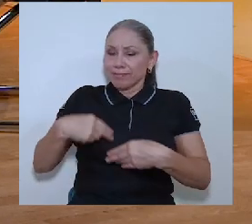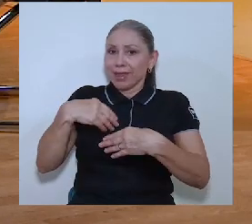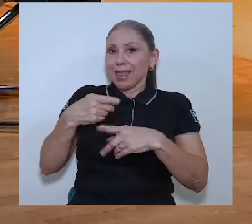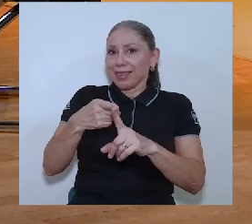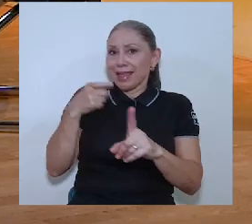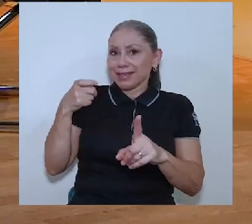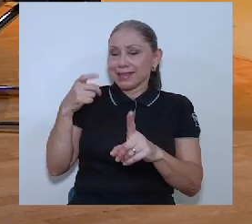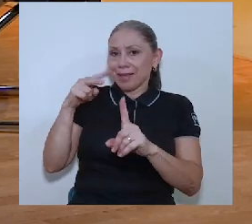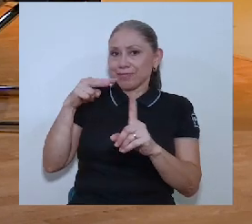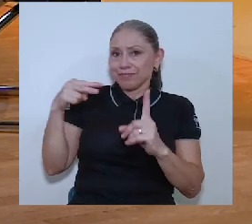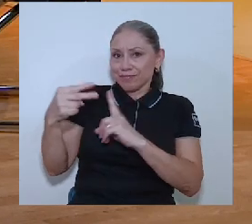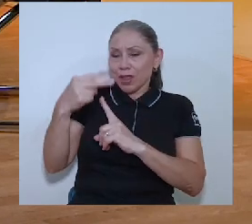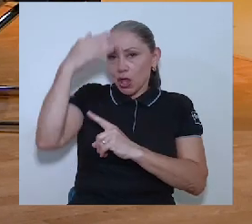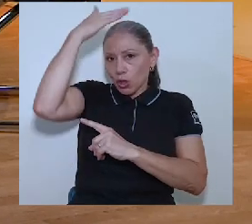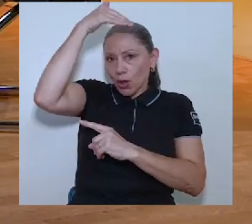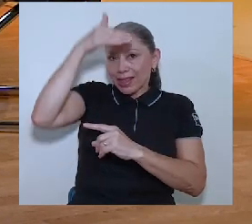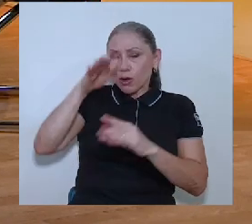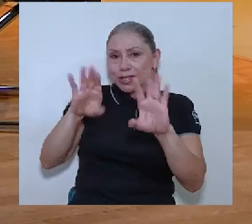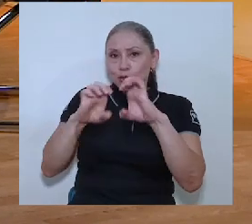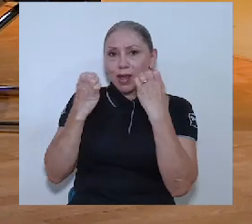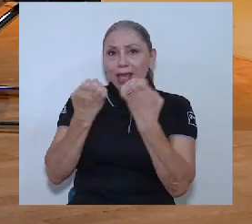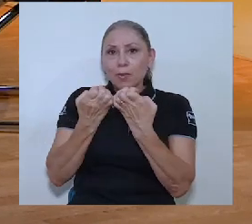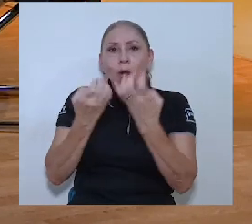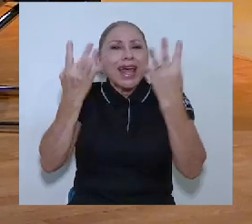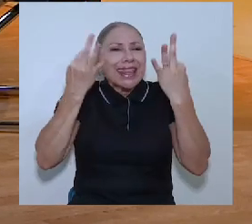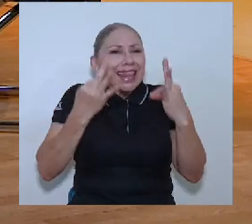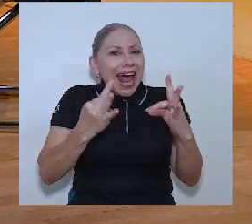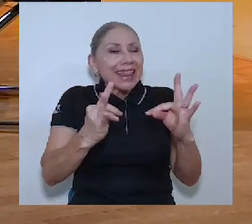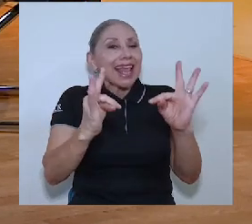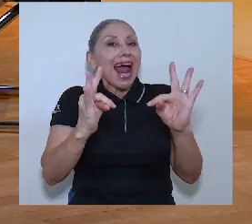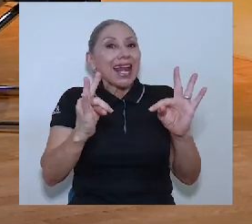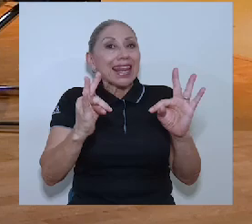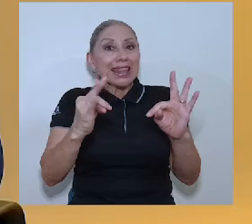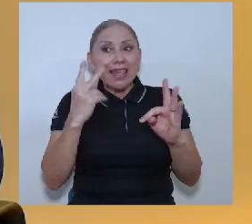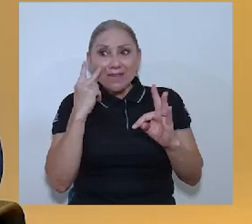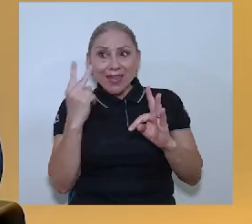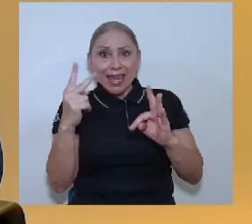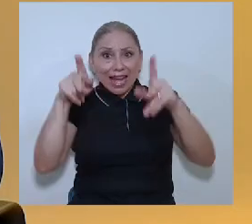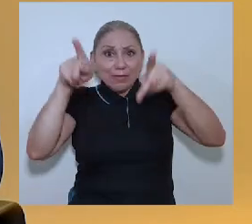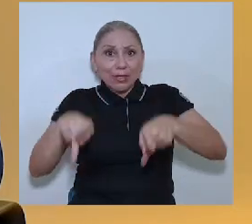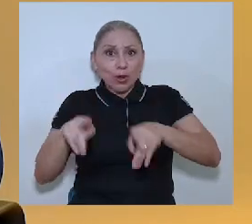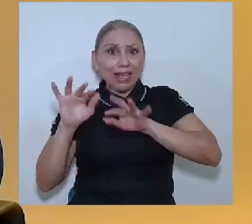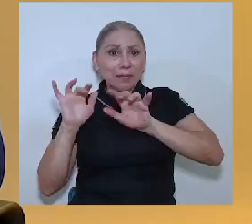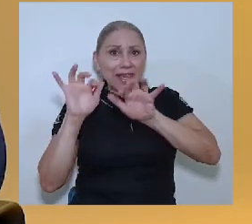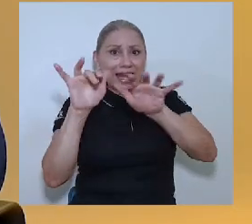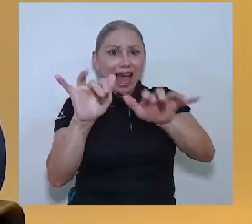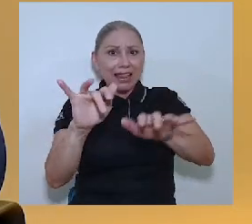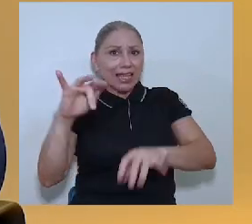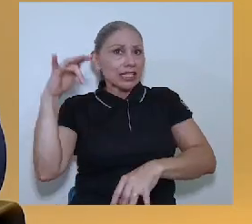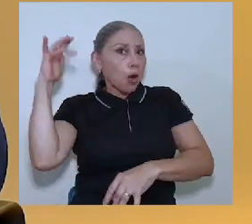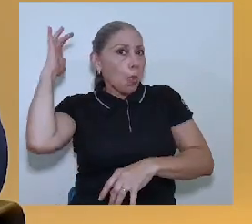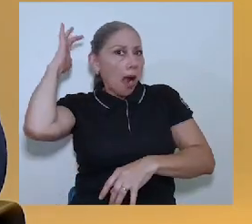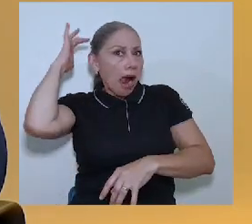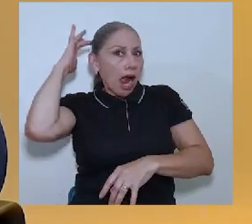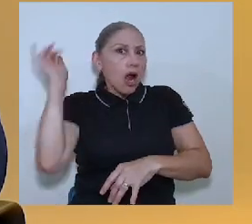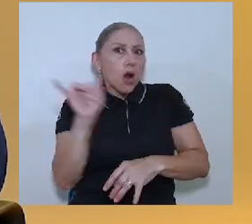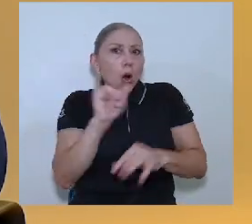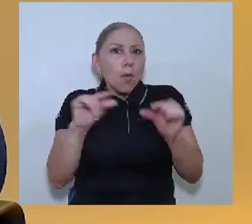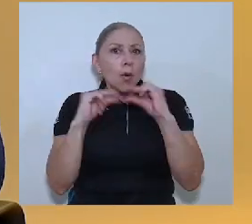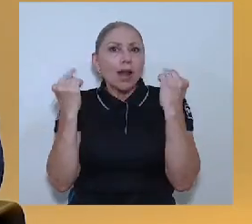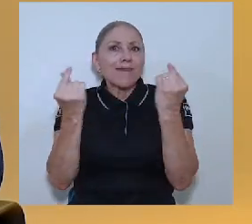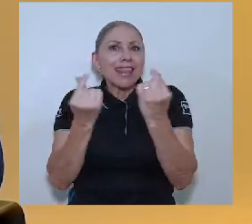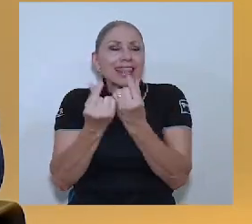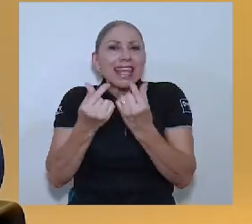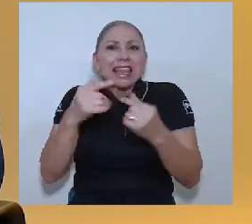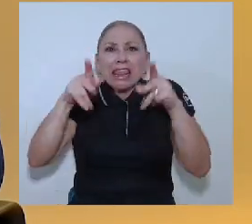su equipo, para tratar de hacer aparentar a los migrantes como una bandida de pillos,